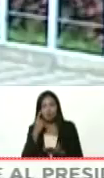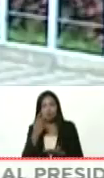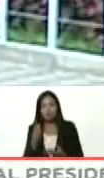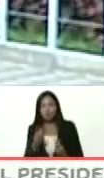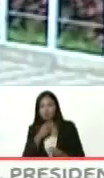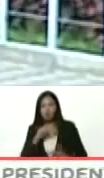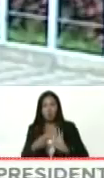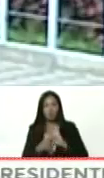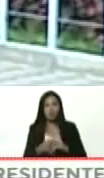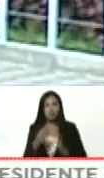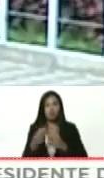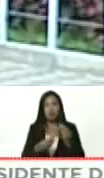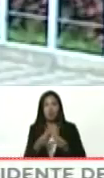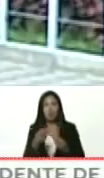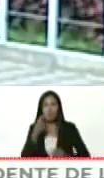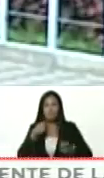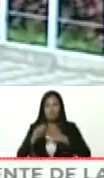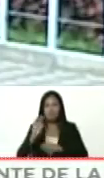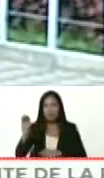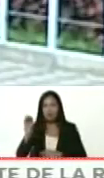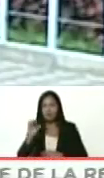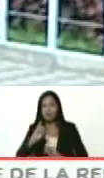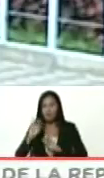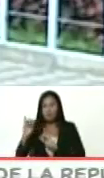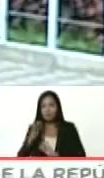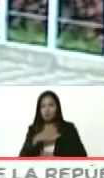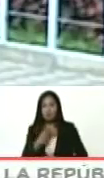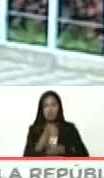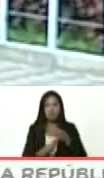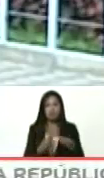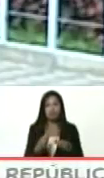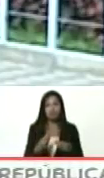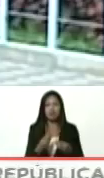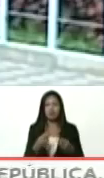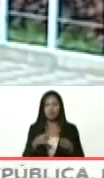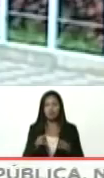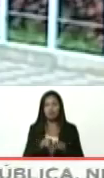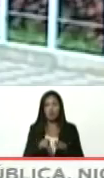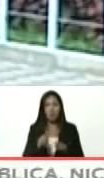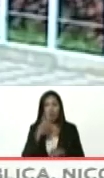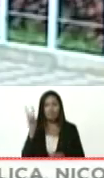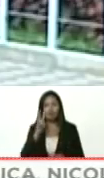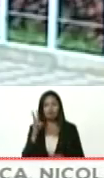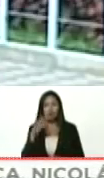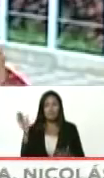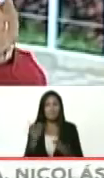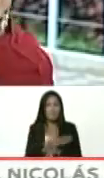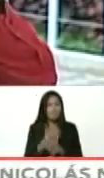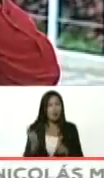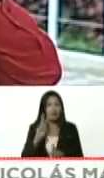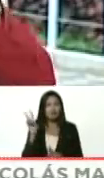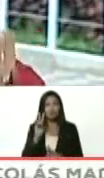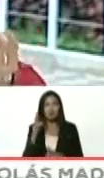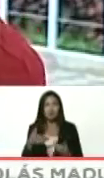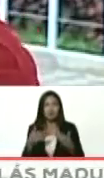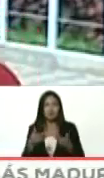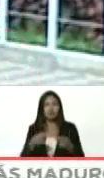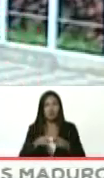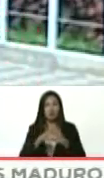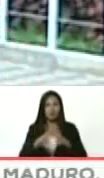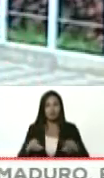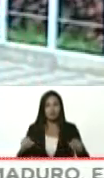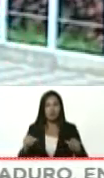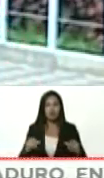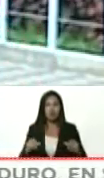mostrar de cómo estos vendepatrias pretenden debilitar a Venezuela, dar un golpe de Estado para entregar el territorio